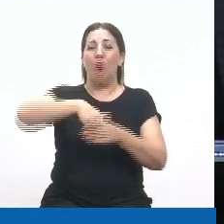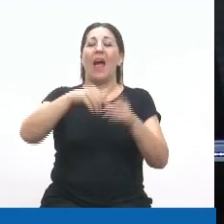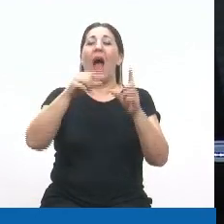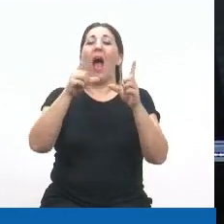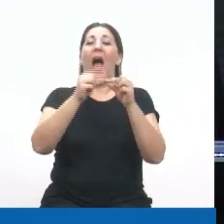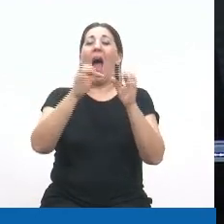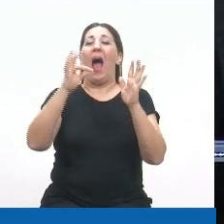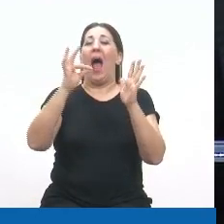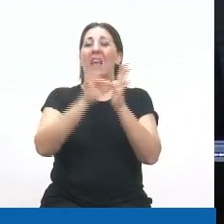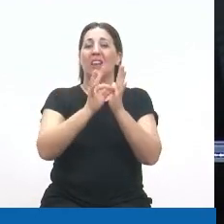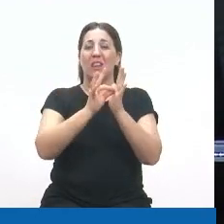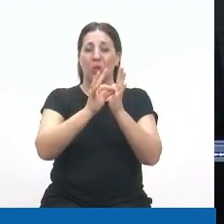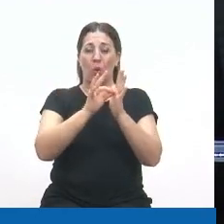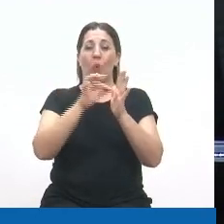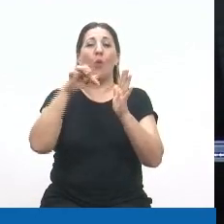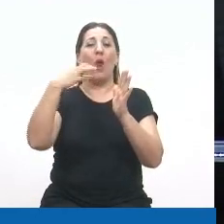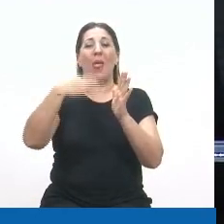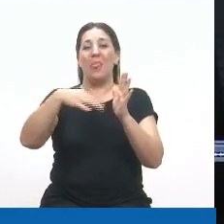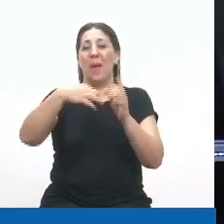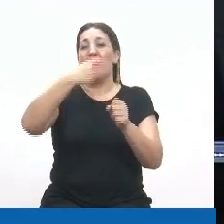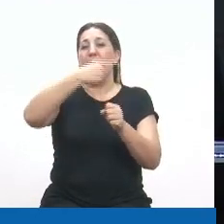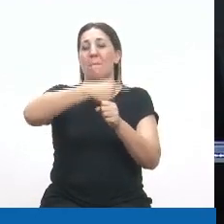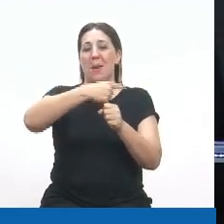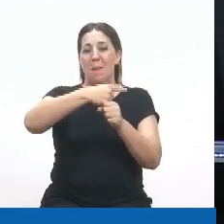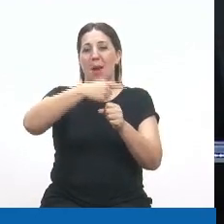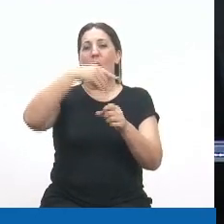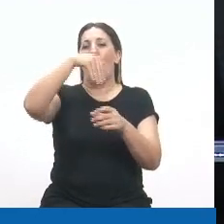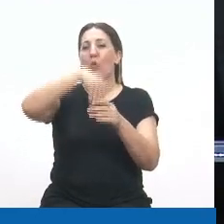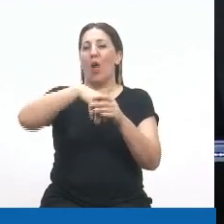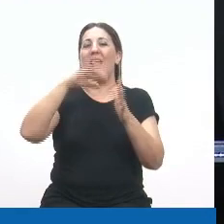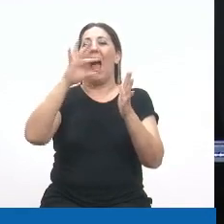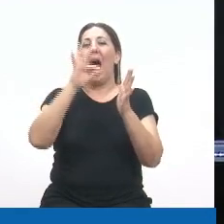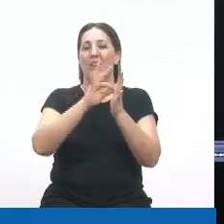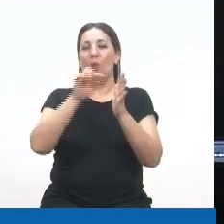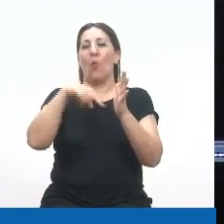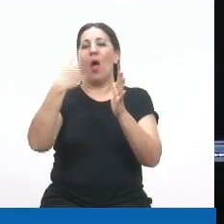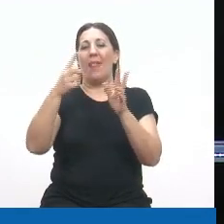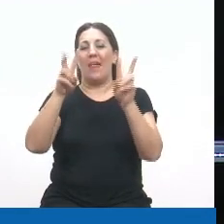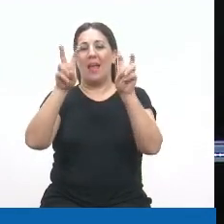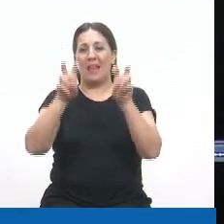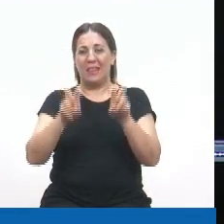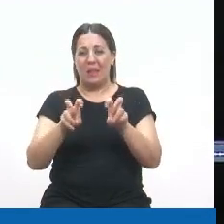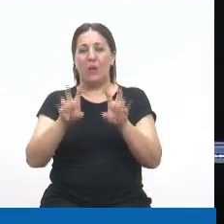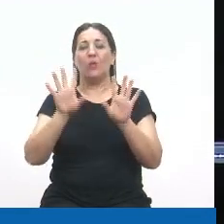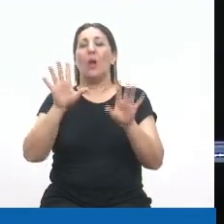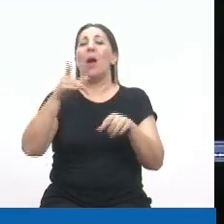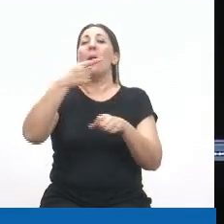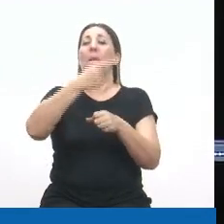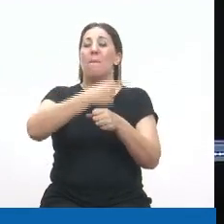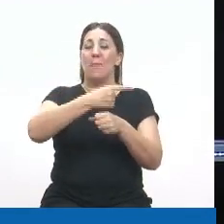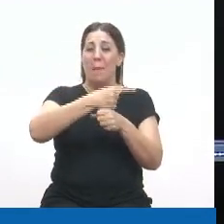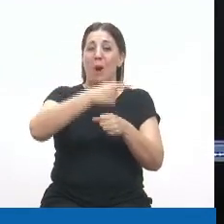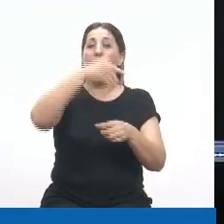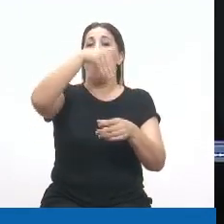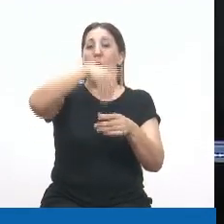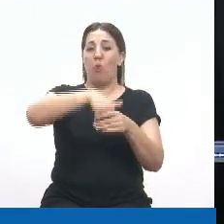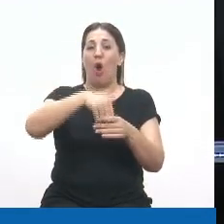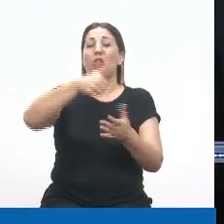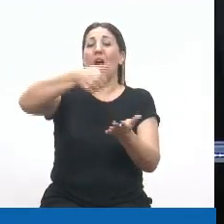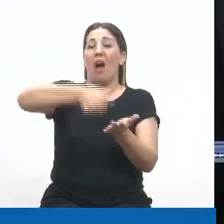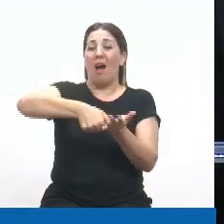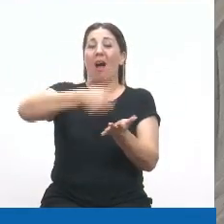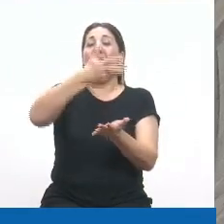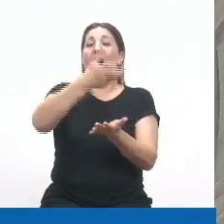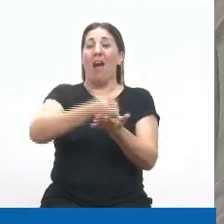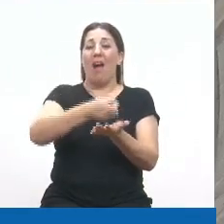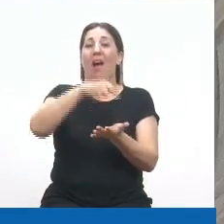de lo más chico a lo más grande. Por eso, vamos primero, entonces a proceder a la votación por medios electrónicos del